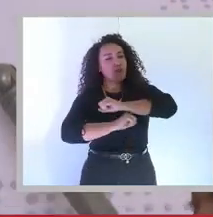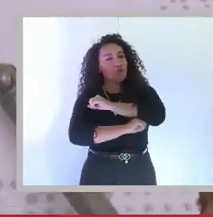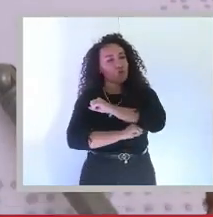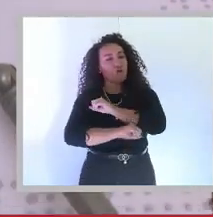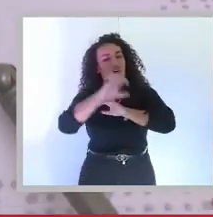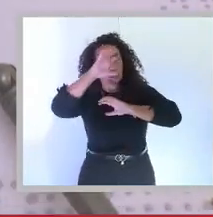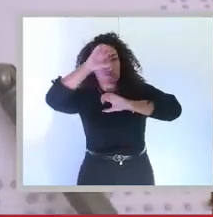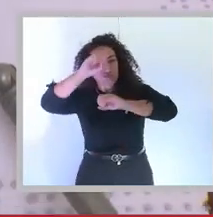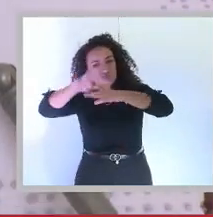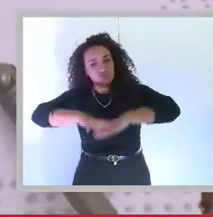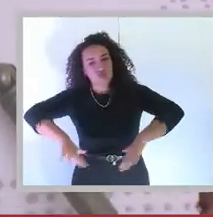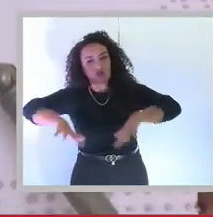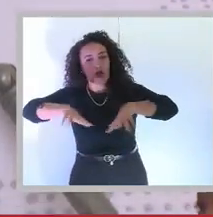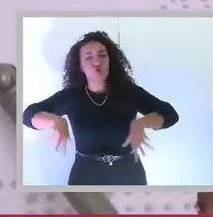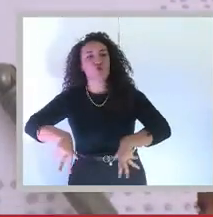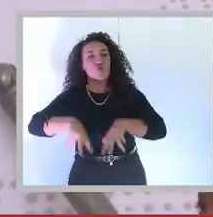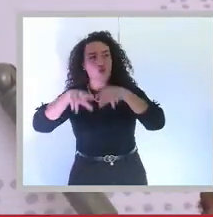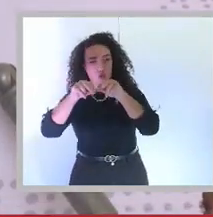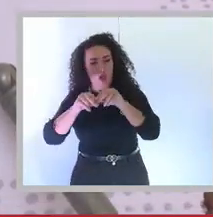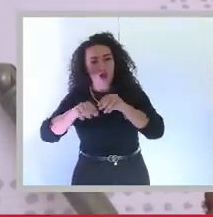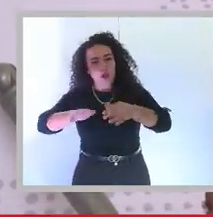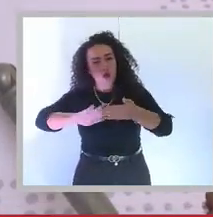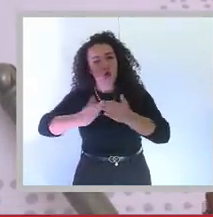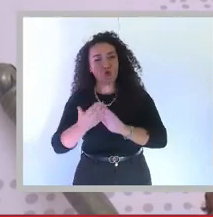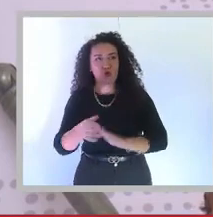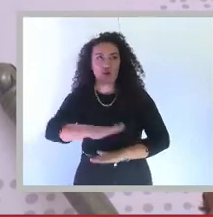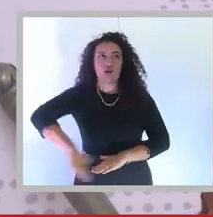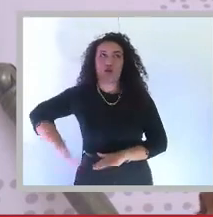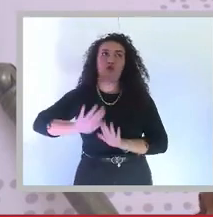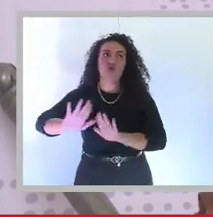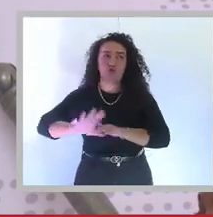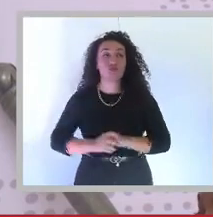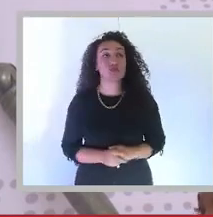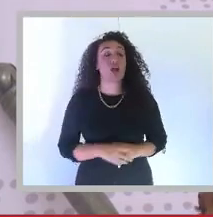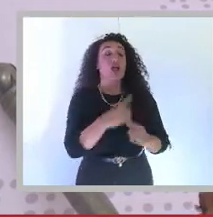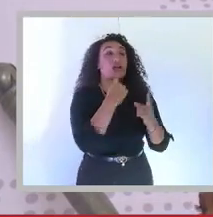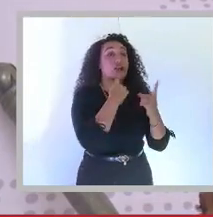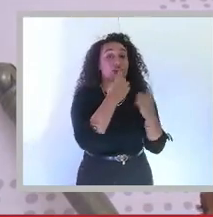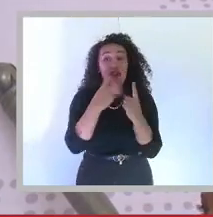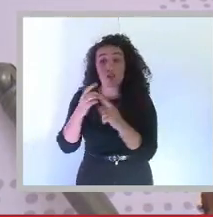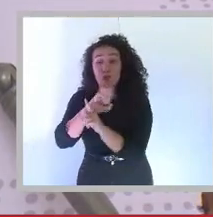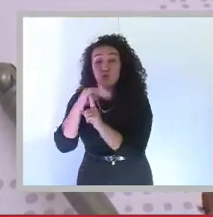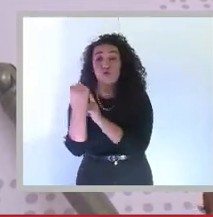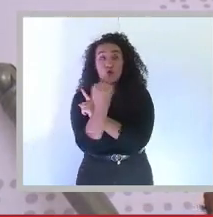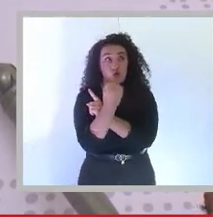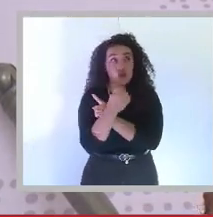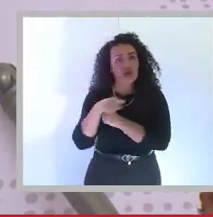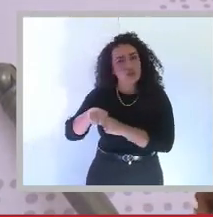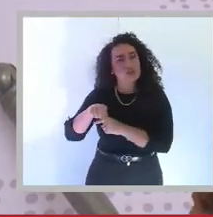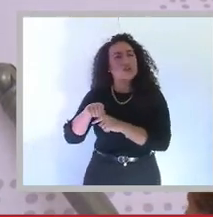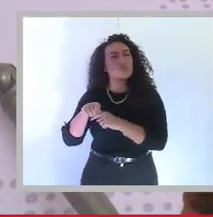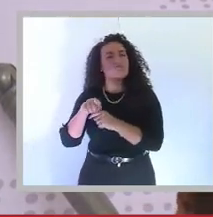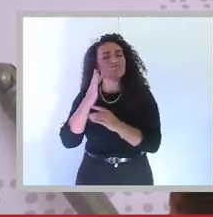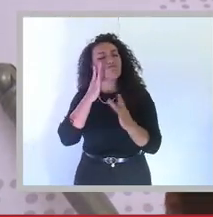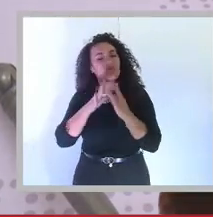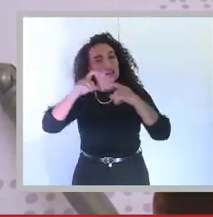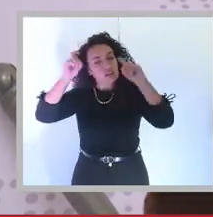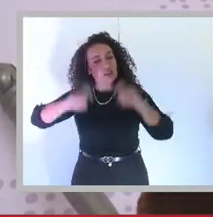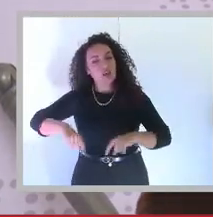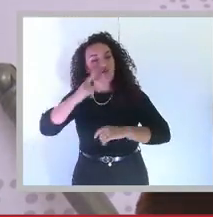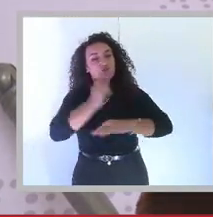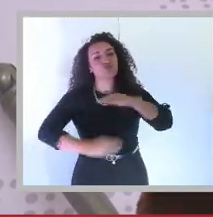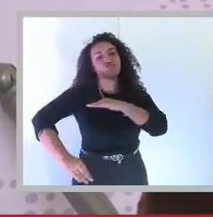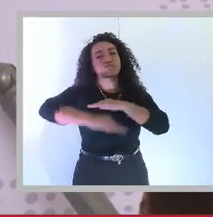y las comunidades. Los diálogos sociales, y colocar los diálogos sociales en términos de igualdad y de